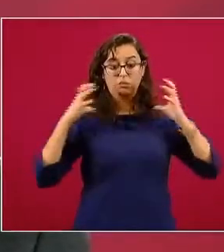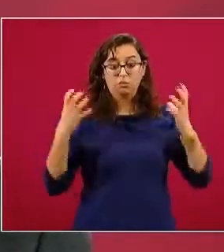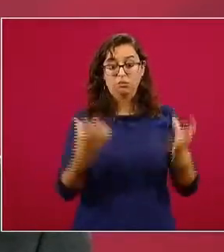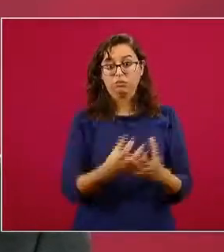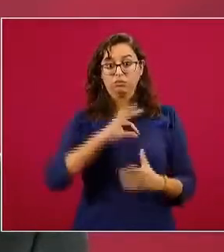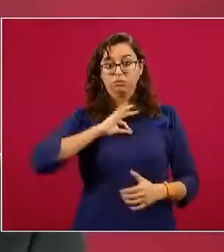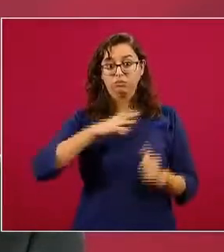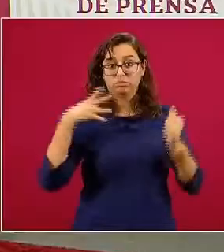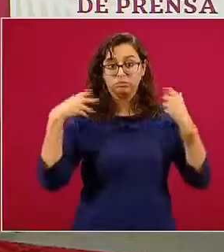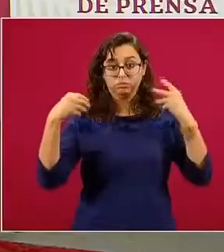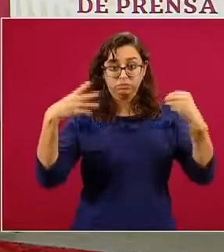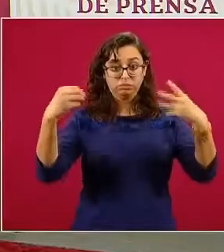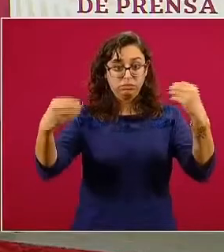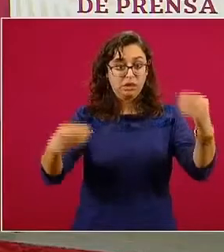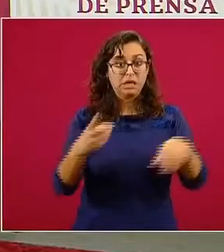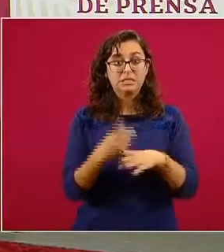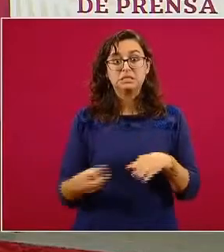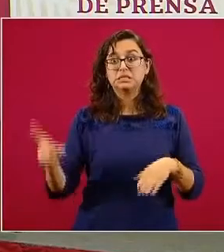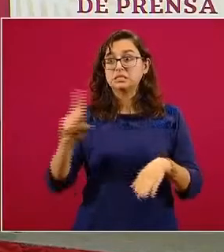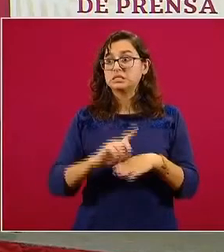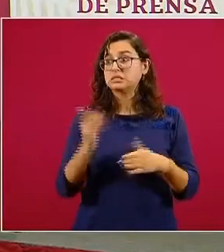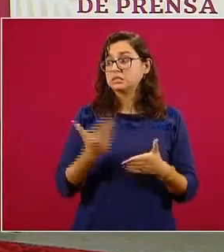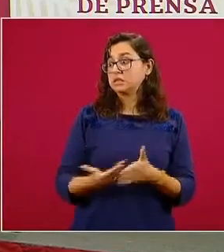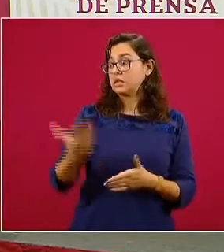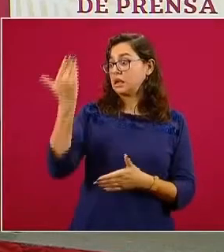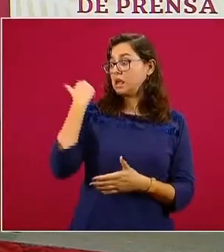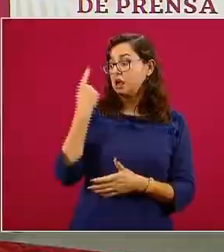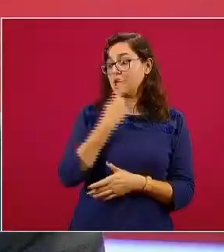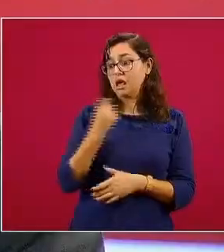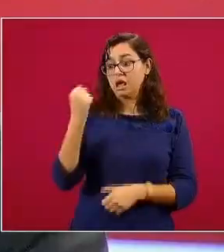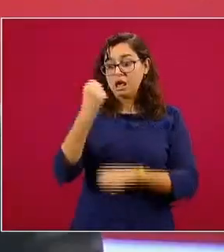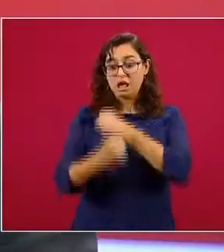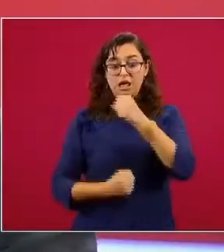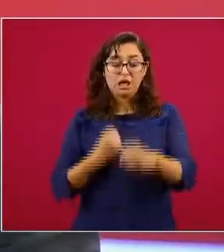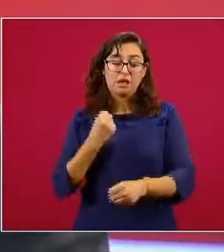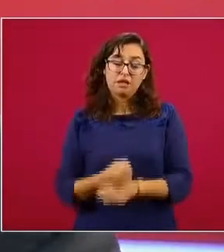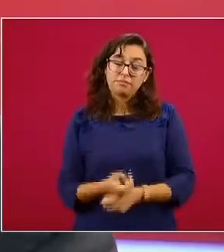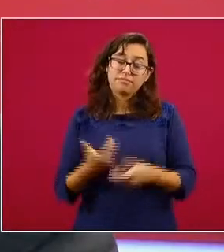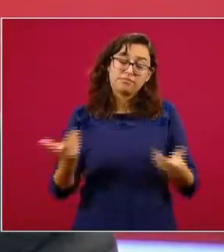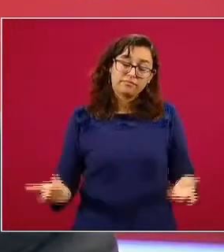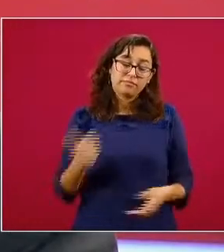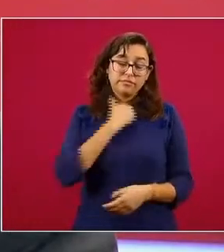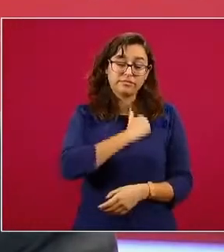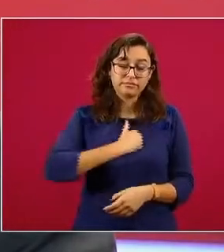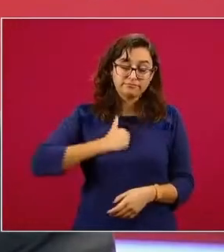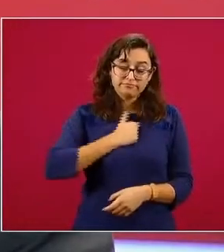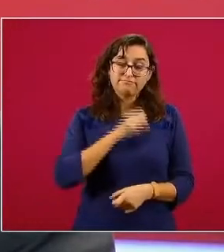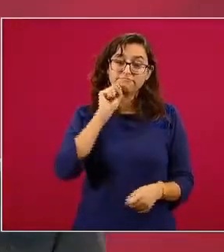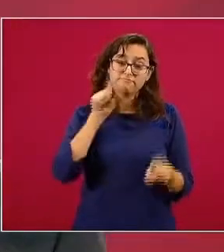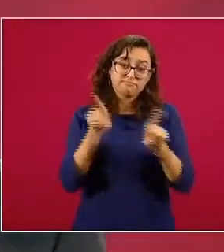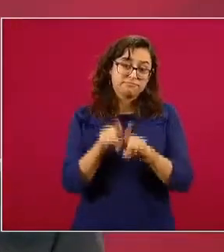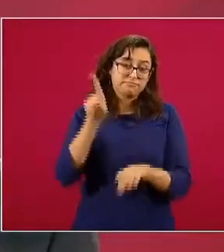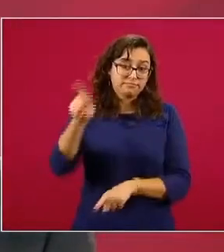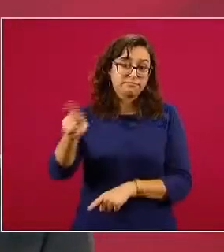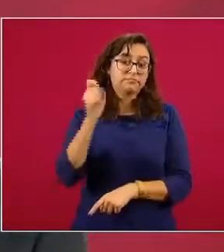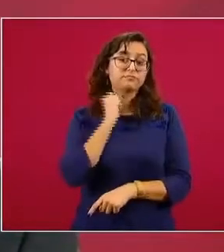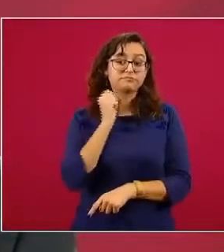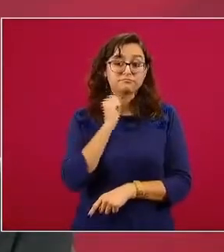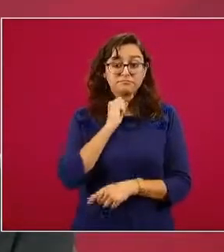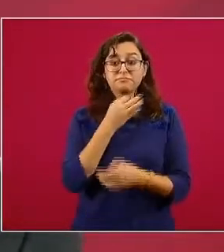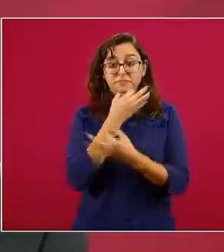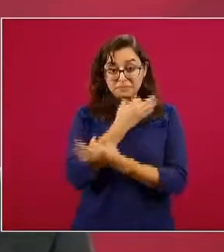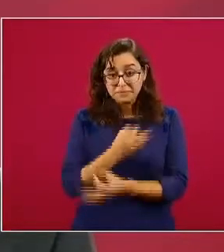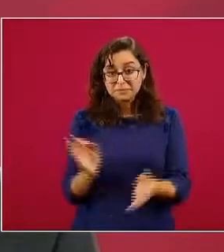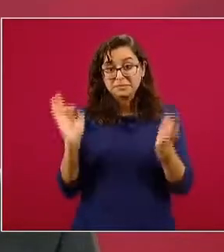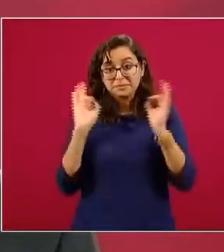años. También lamento, no puedo dejar de lamentarlo públicamente, lo dije ahí mismo en el foro del Senado, que haya